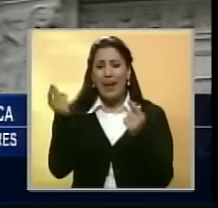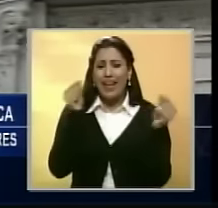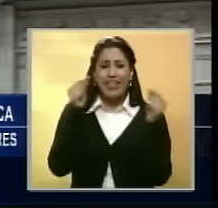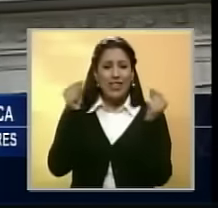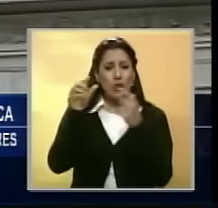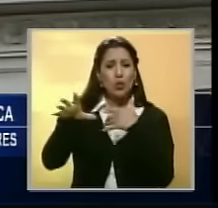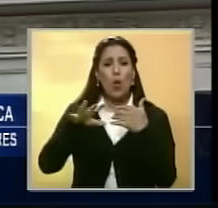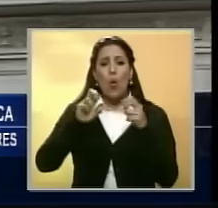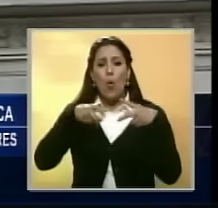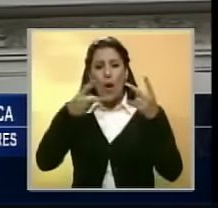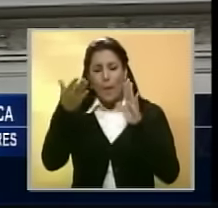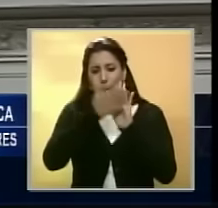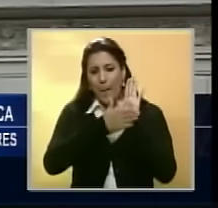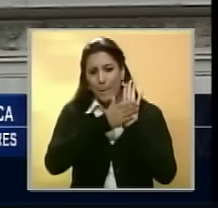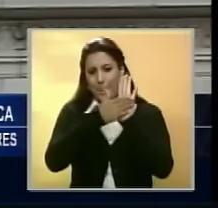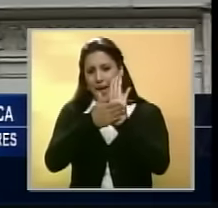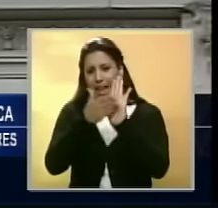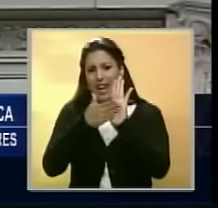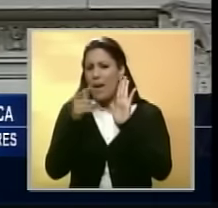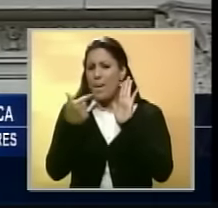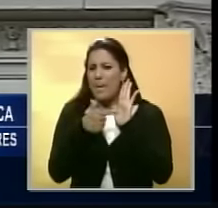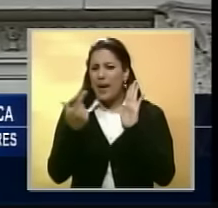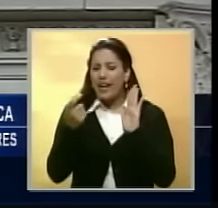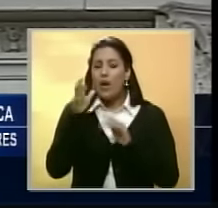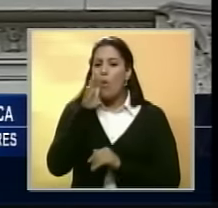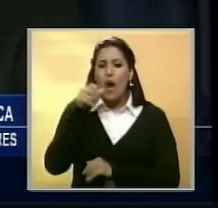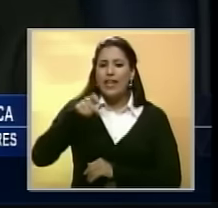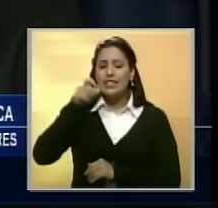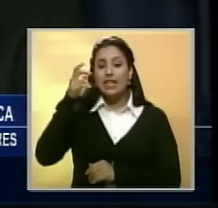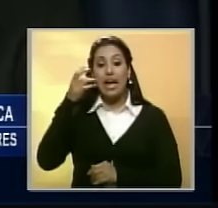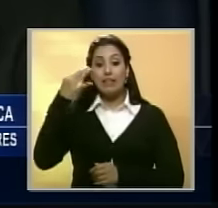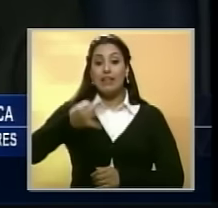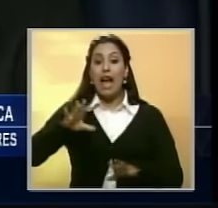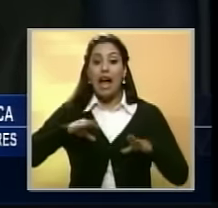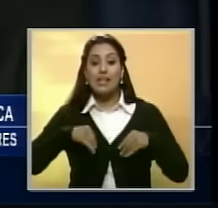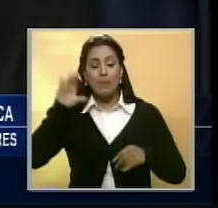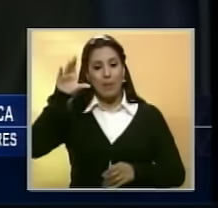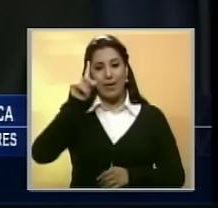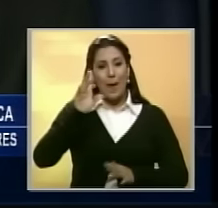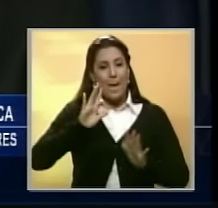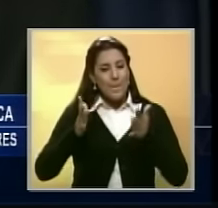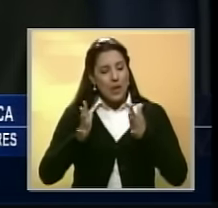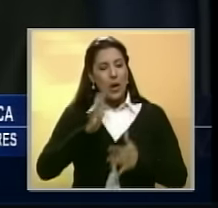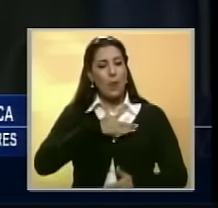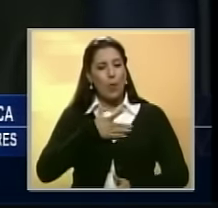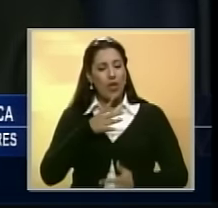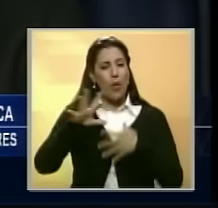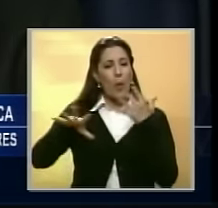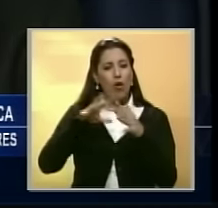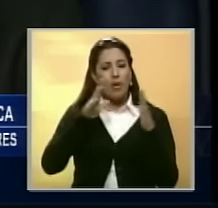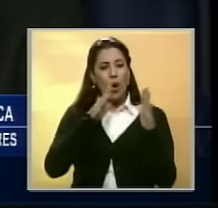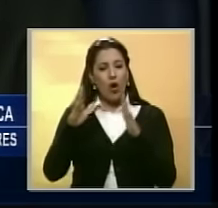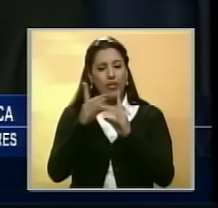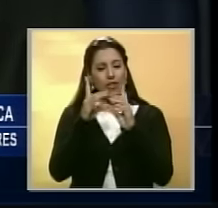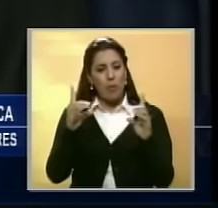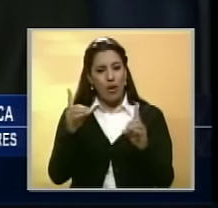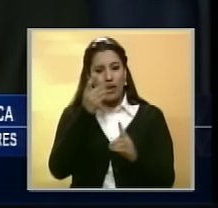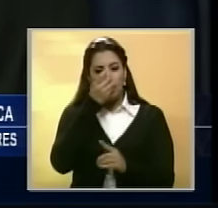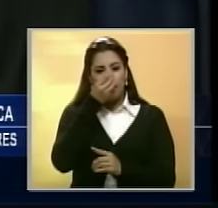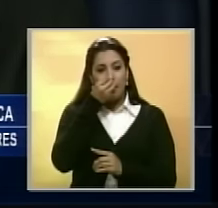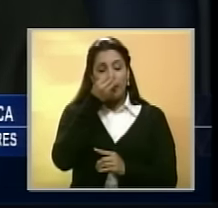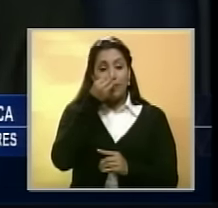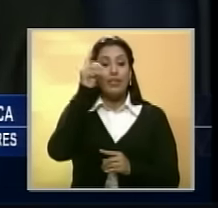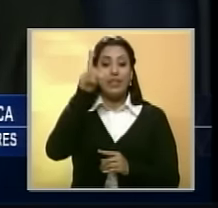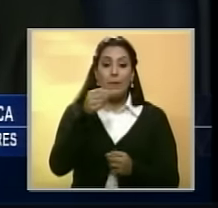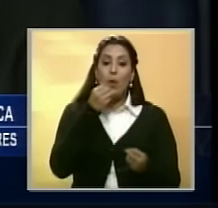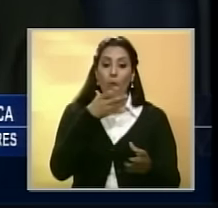discutir la activación del documento, convocatorio que no requiere del consentimiento del país donde se presuma que exista una alteración del orden democrático.